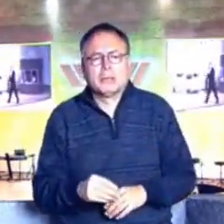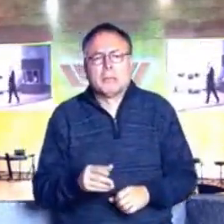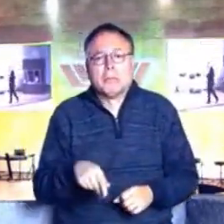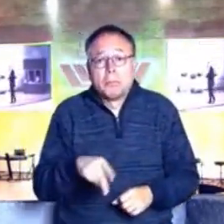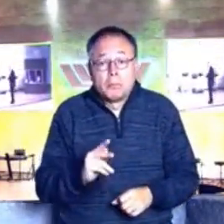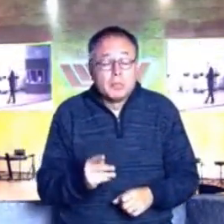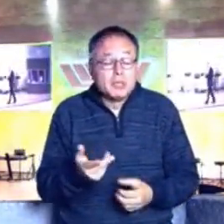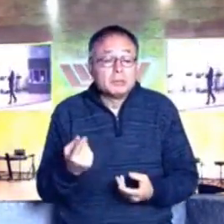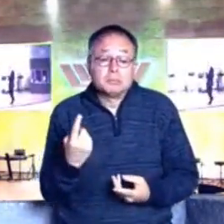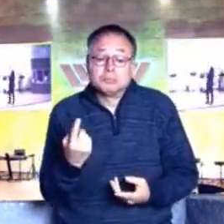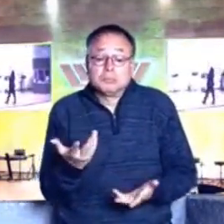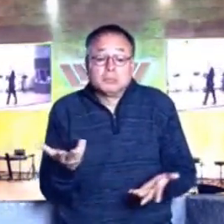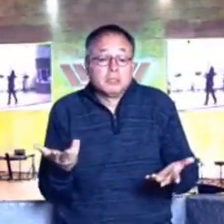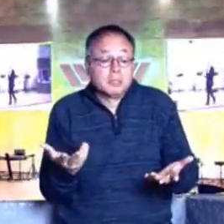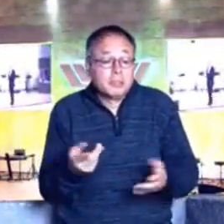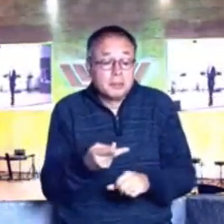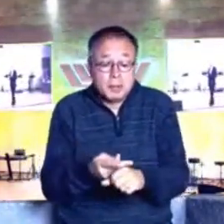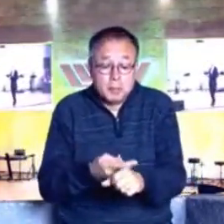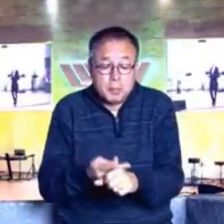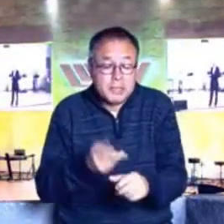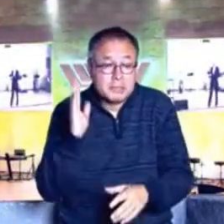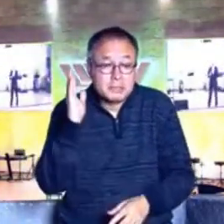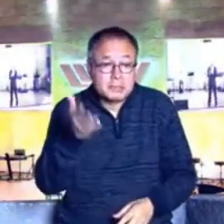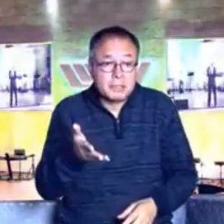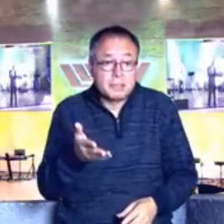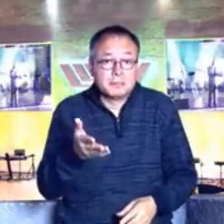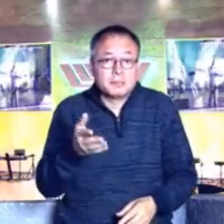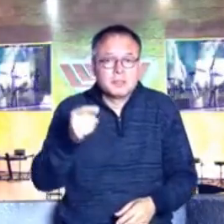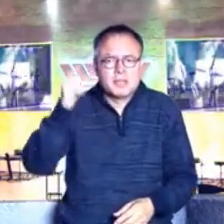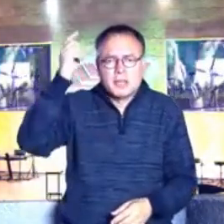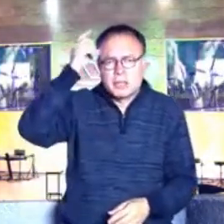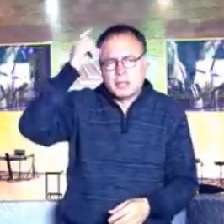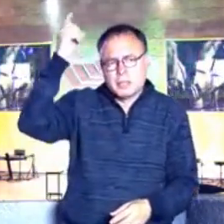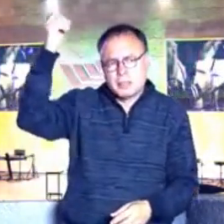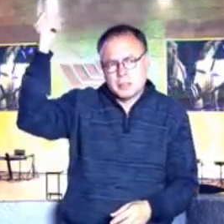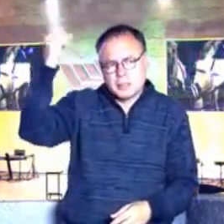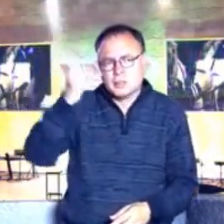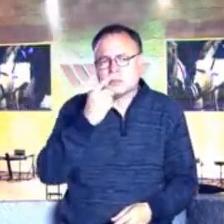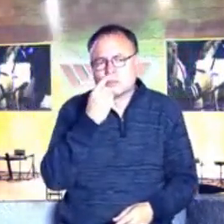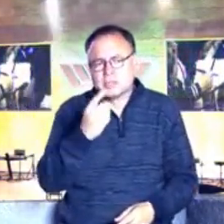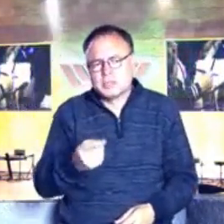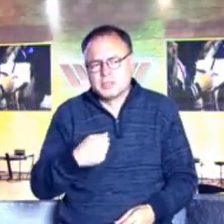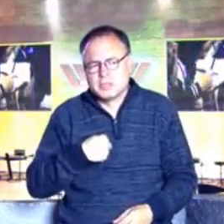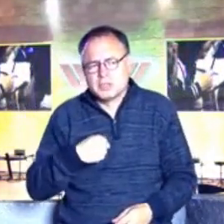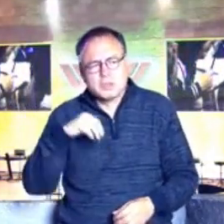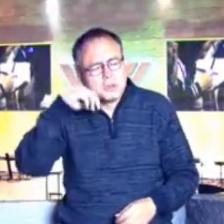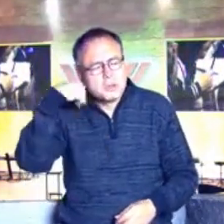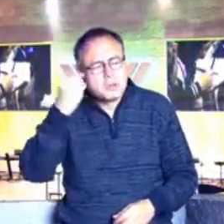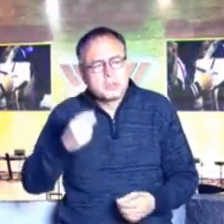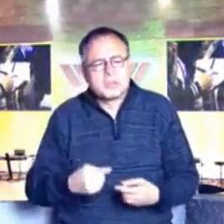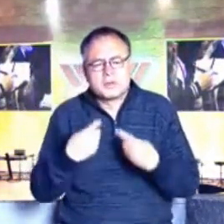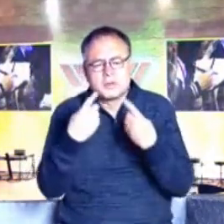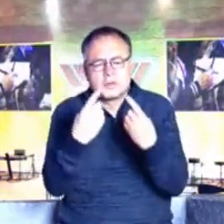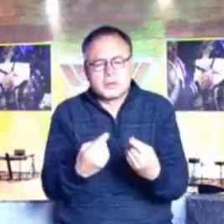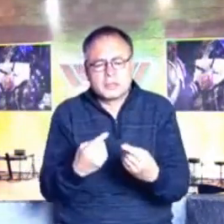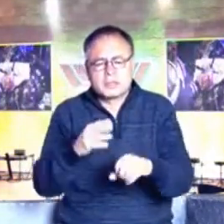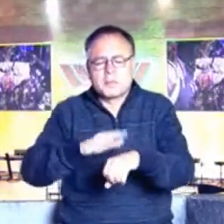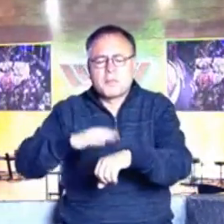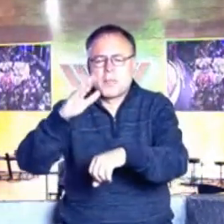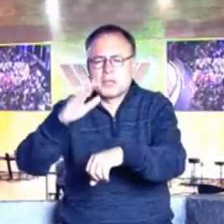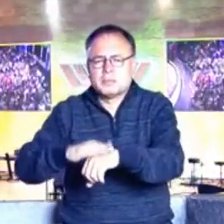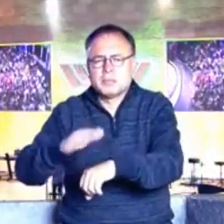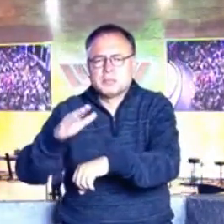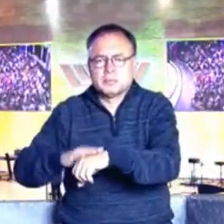perdiendo y Dios te dice yo puedo darte mucho más que eso ahí se ve la generosidad Señor